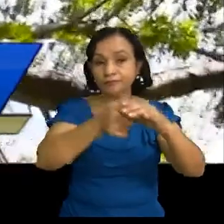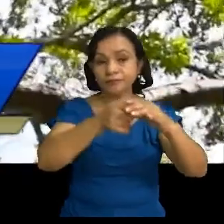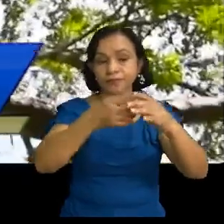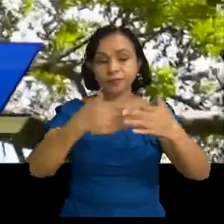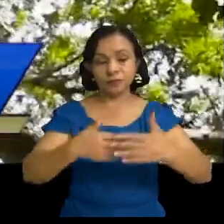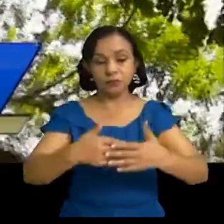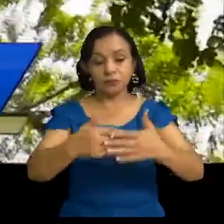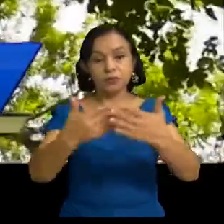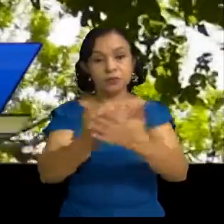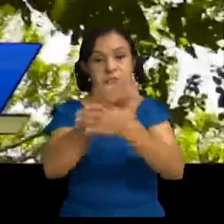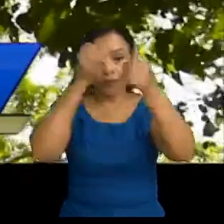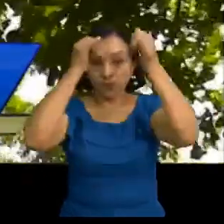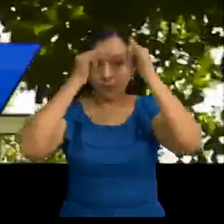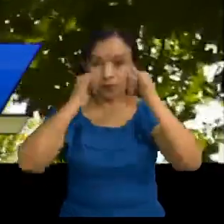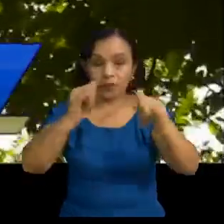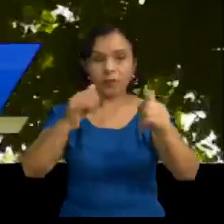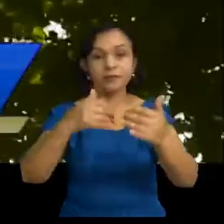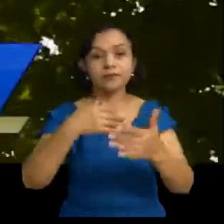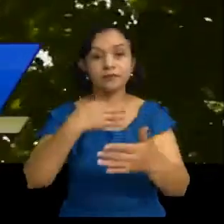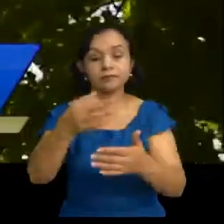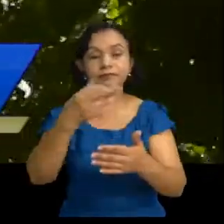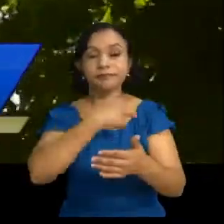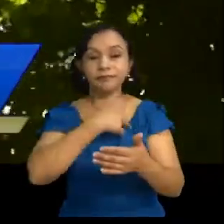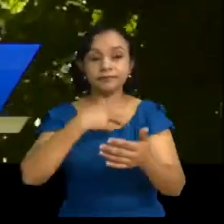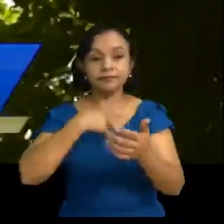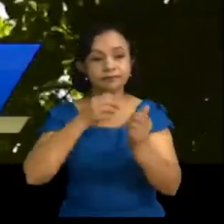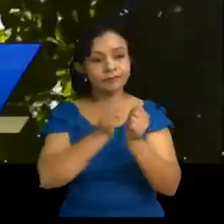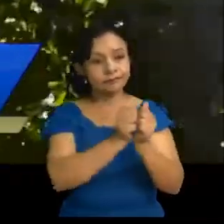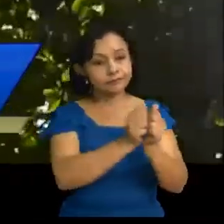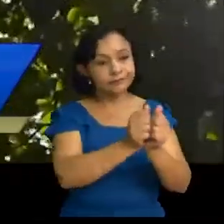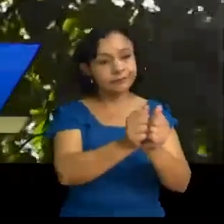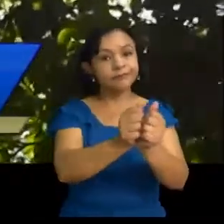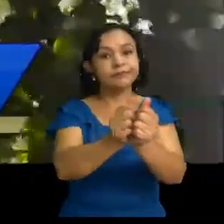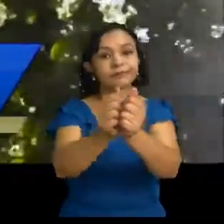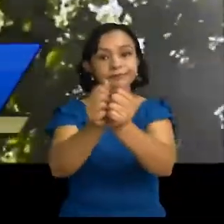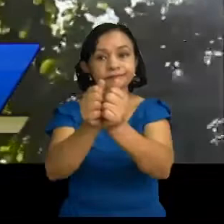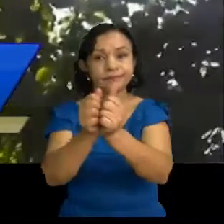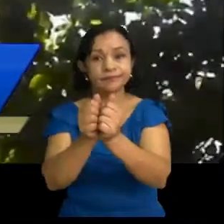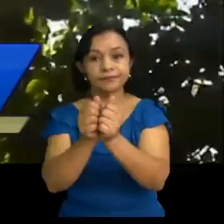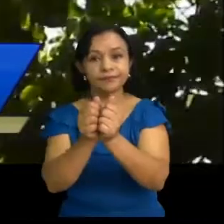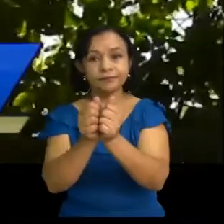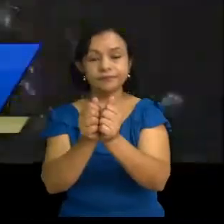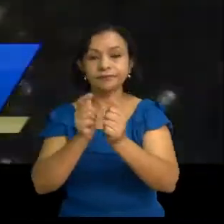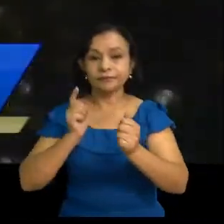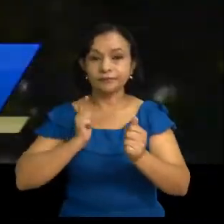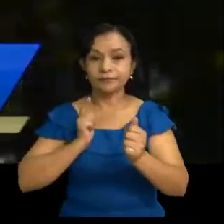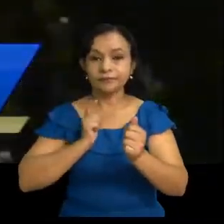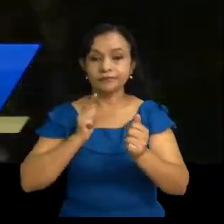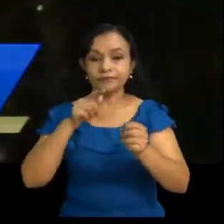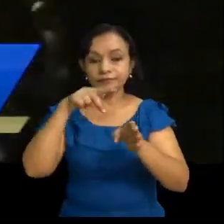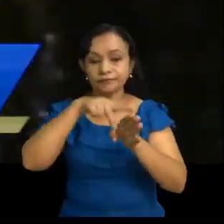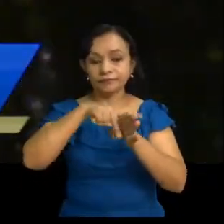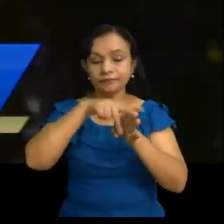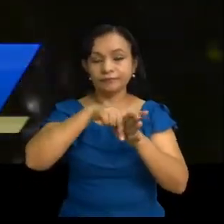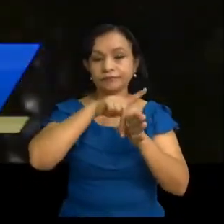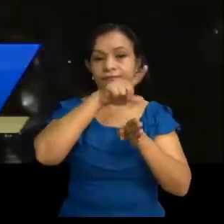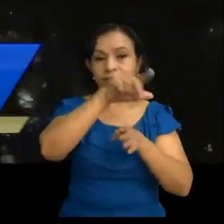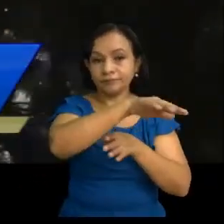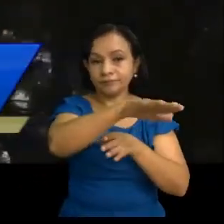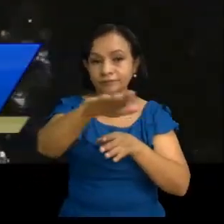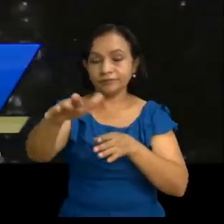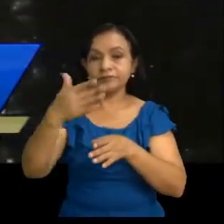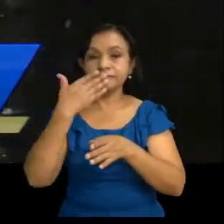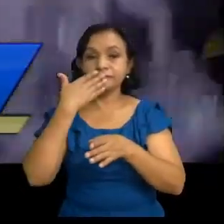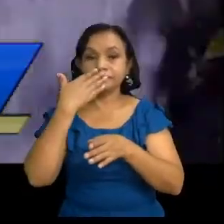nosotros estamos hablando también de que los vamos a acompañar para que cuenten con un modelo de finca más sostenible y